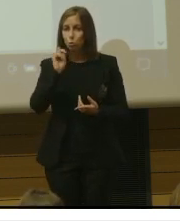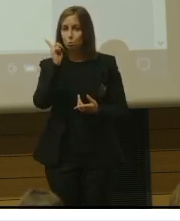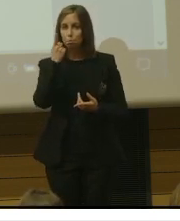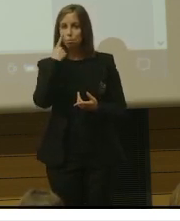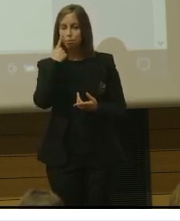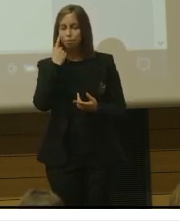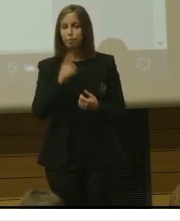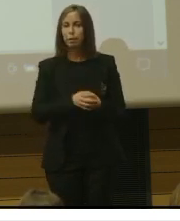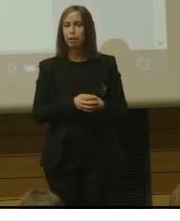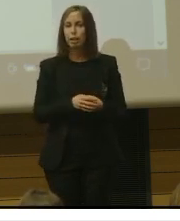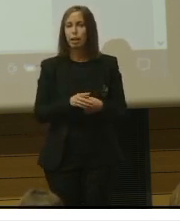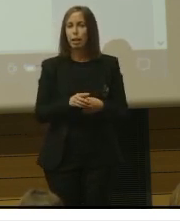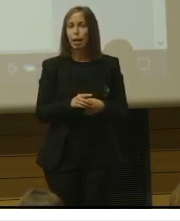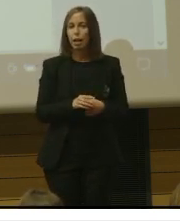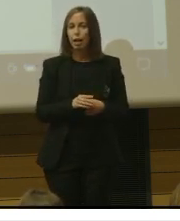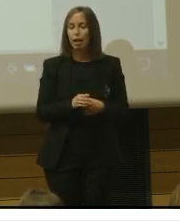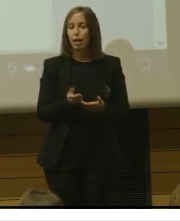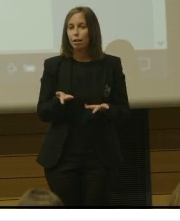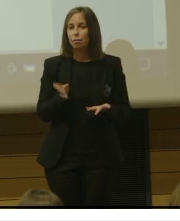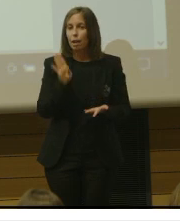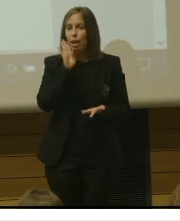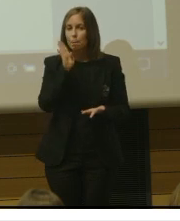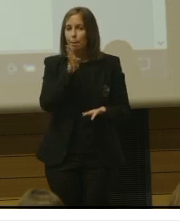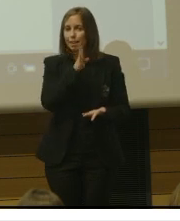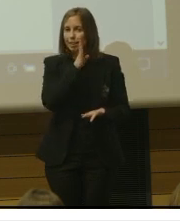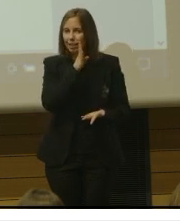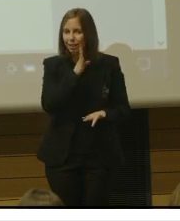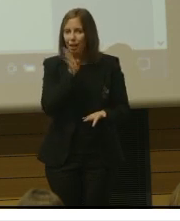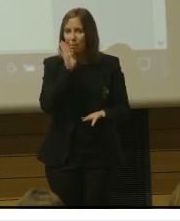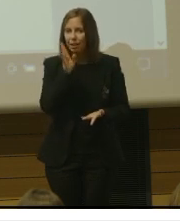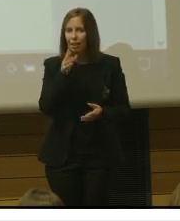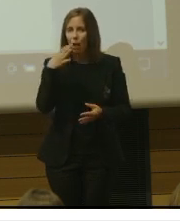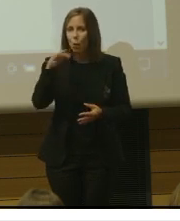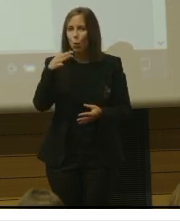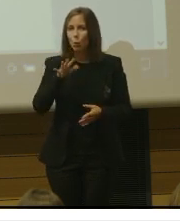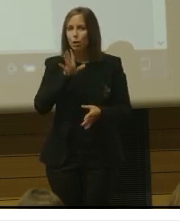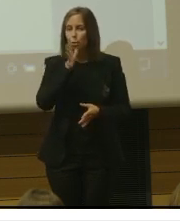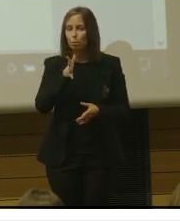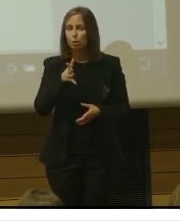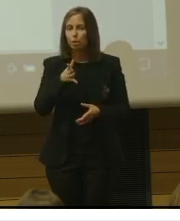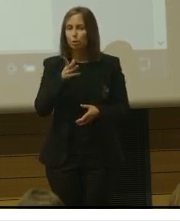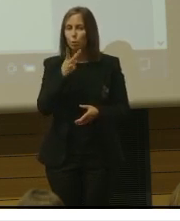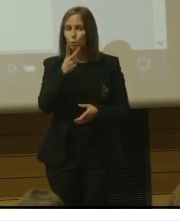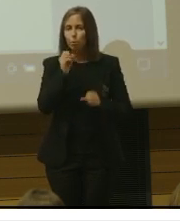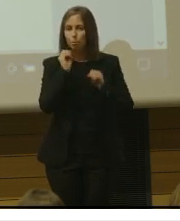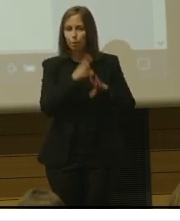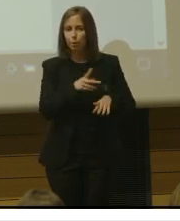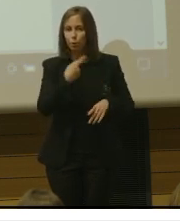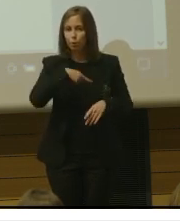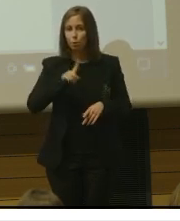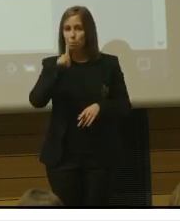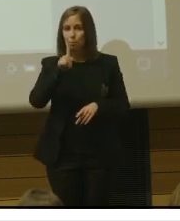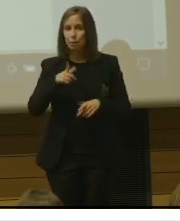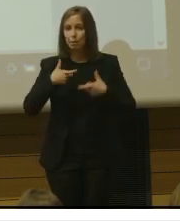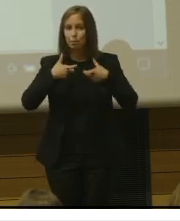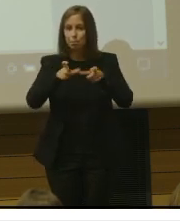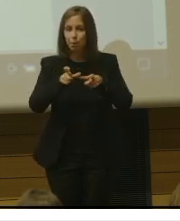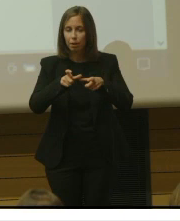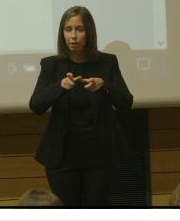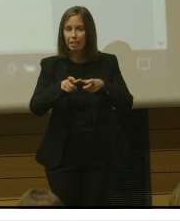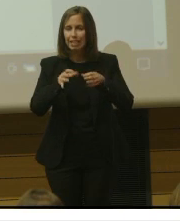antes, la maternidad como un único motivo para dejar de fumar. Nosotros, en la primera sesión, siempre, con todas las poblaciones que hemos